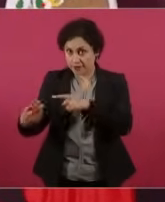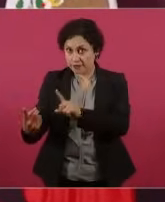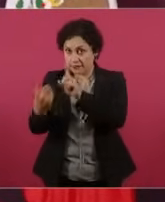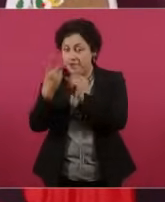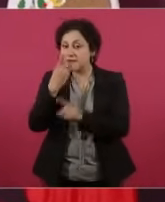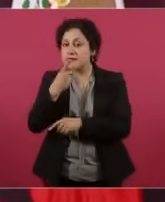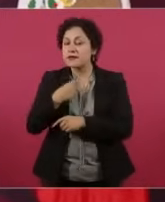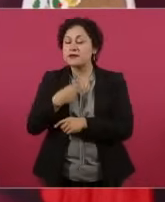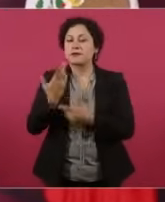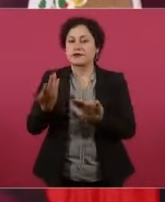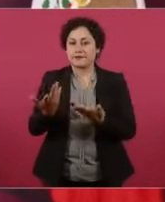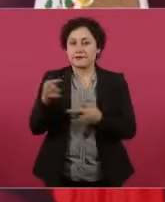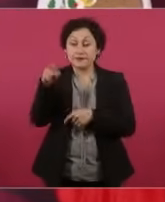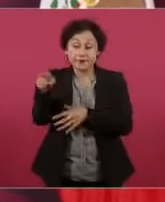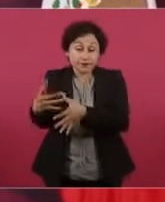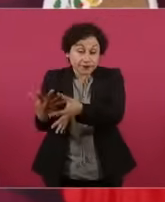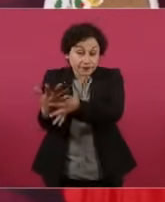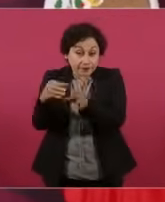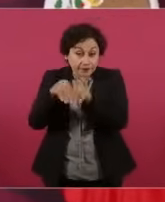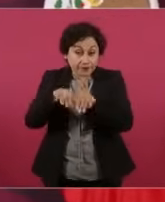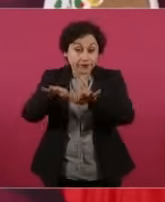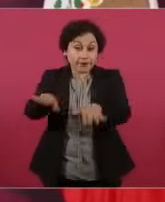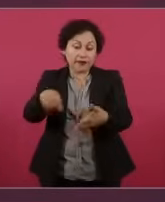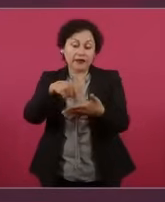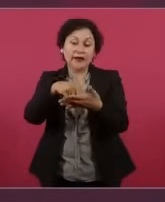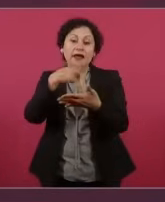en donde Marcelo